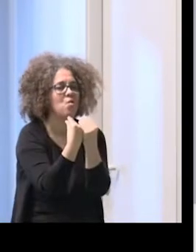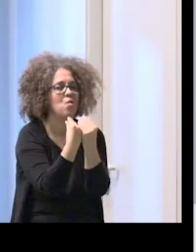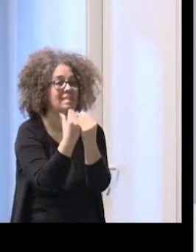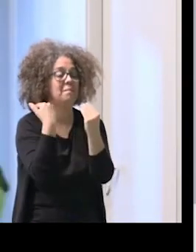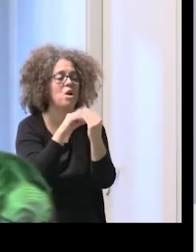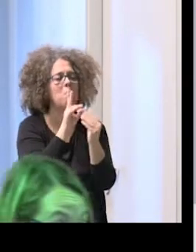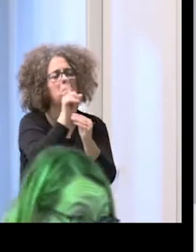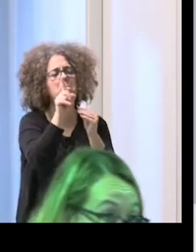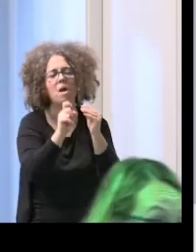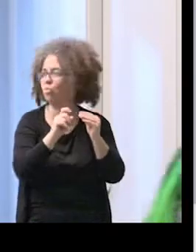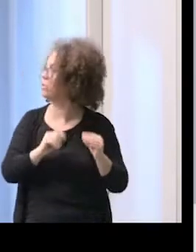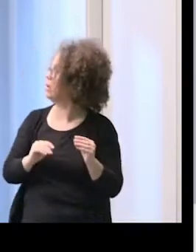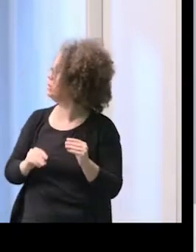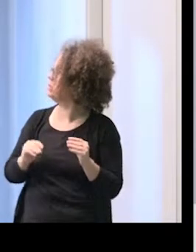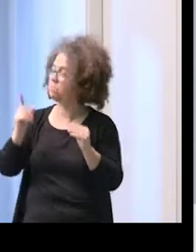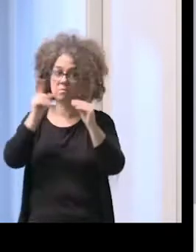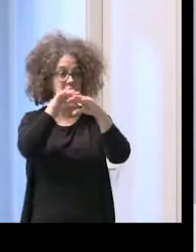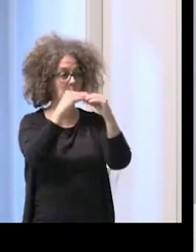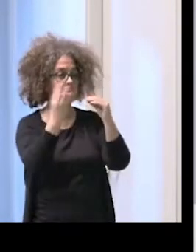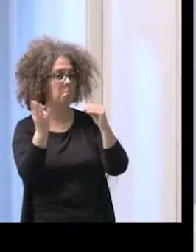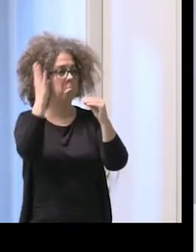ciliadas aquí y se